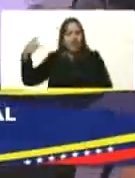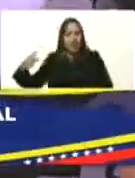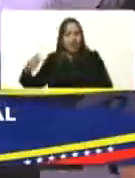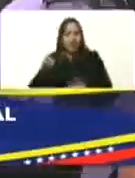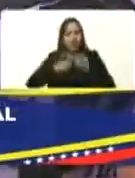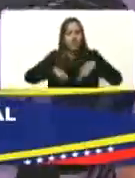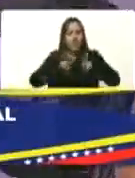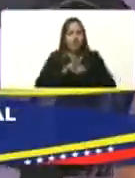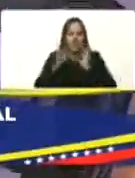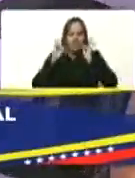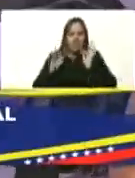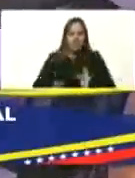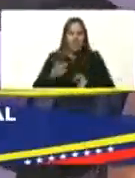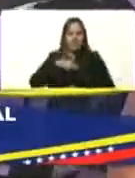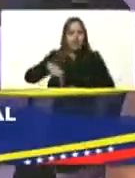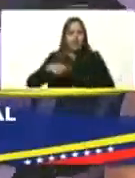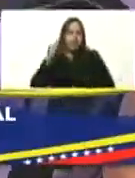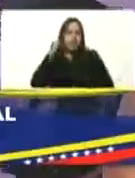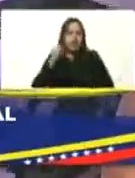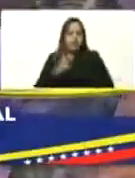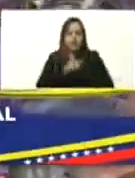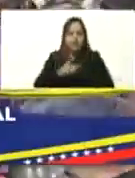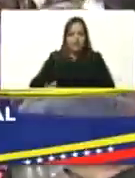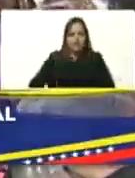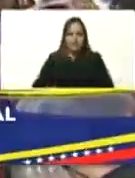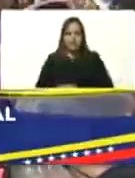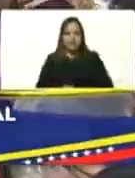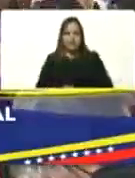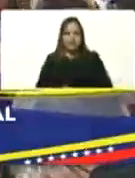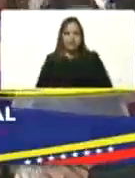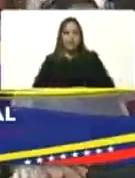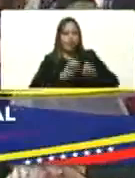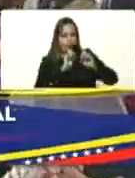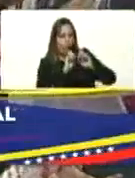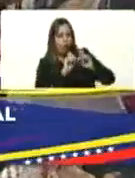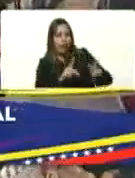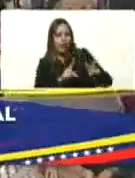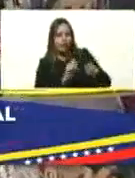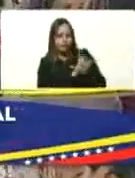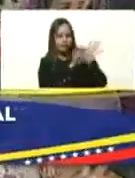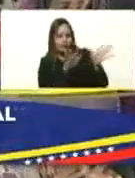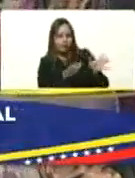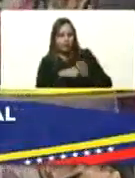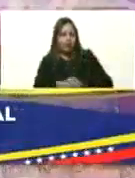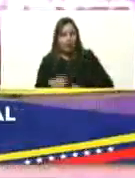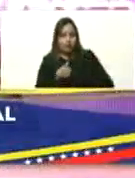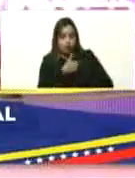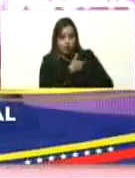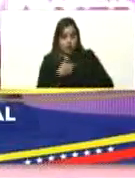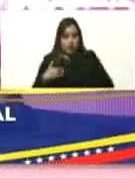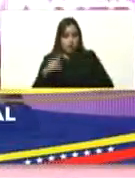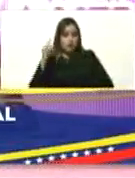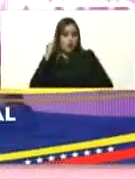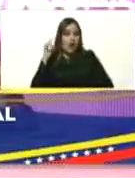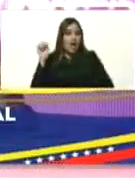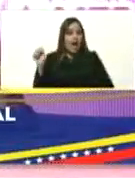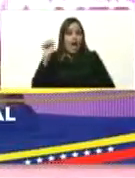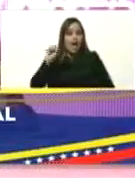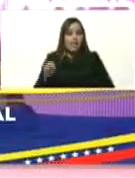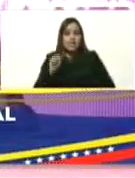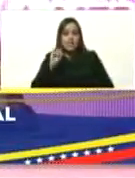moral, física de nuestras mujeres, presidente. Correcto. Bueno, yo quisiera que Asia Villegas nos hiciera una